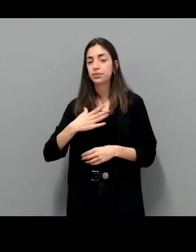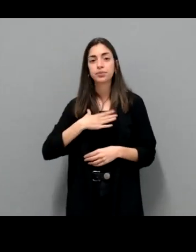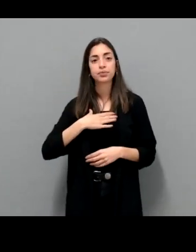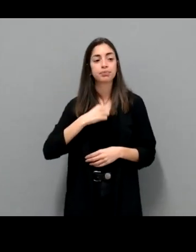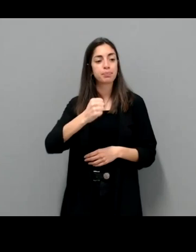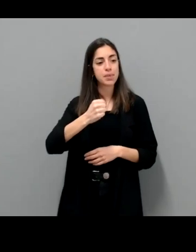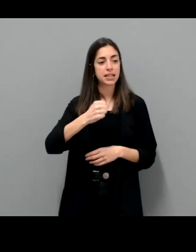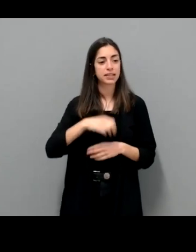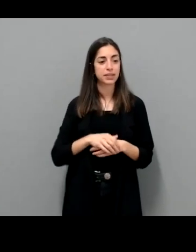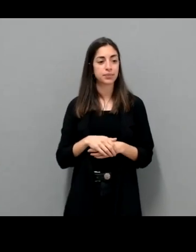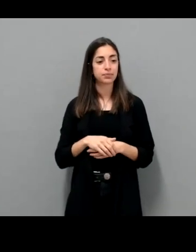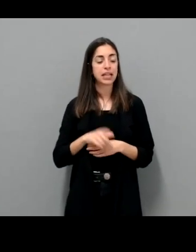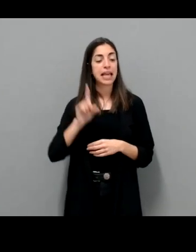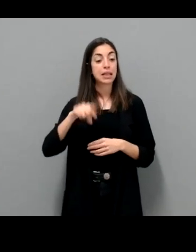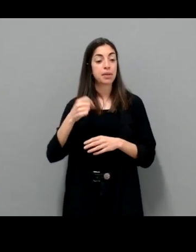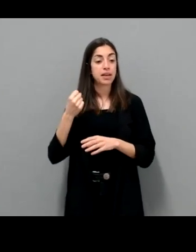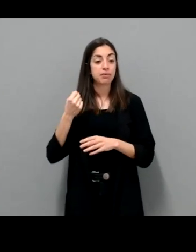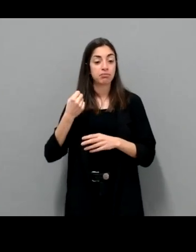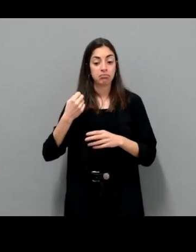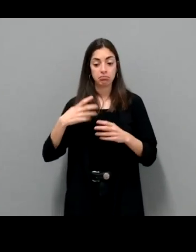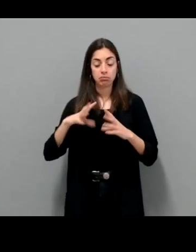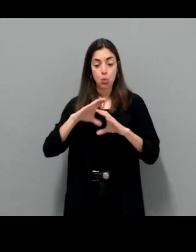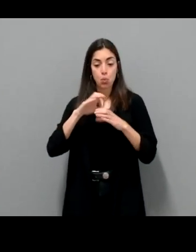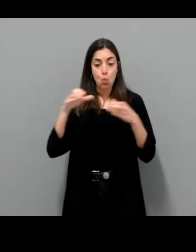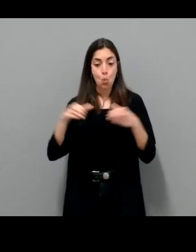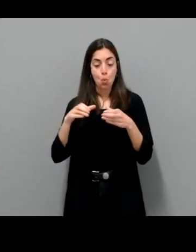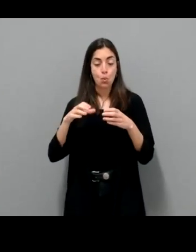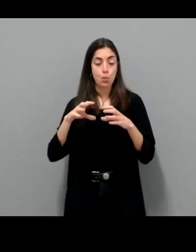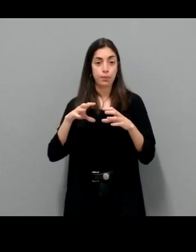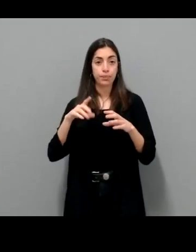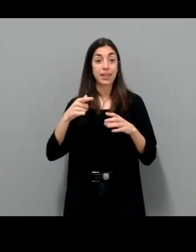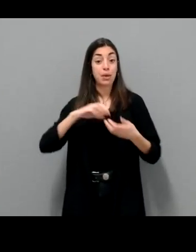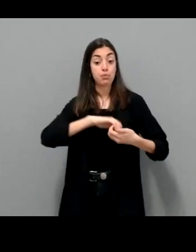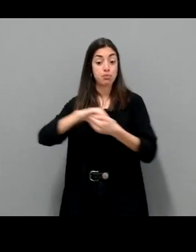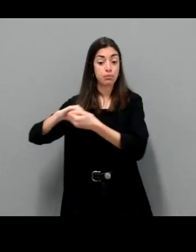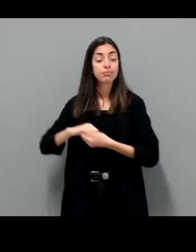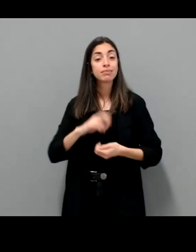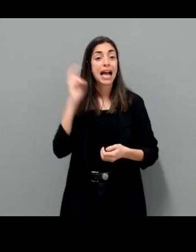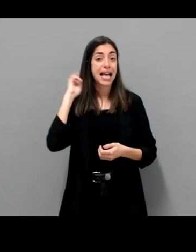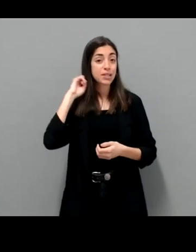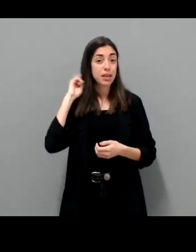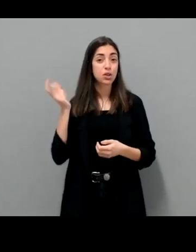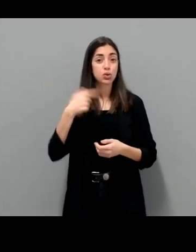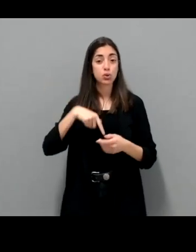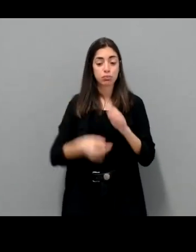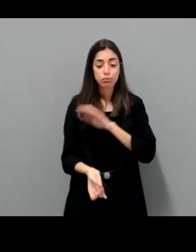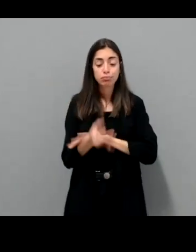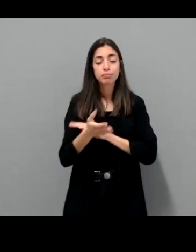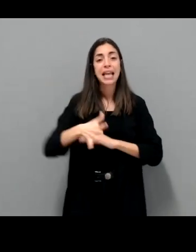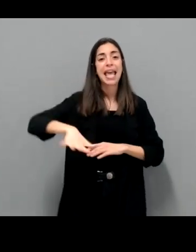redes de apoyo que estamos construyendo en el movimiento ASPACE para garantizarles sus espacios de